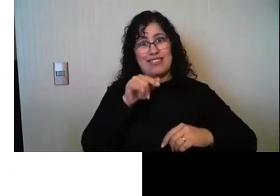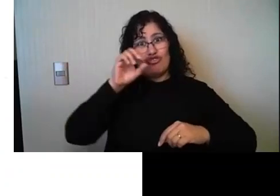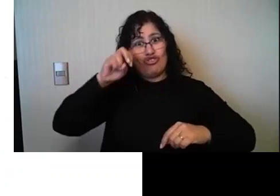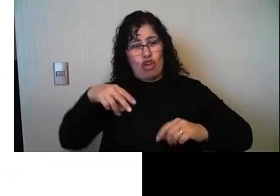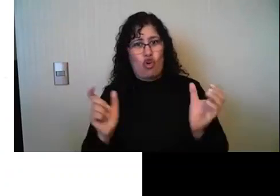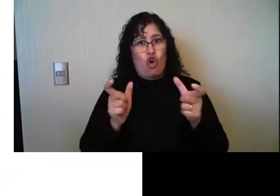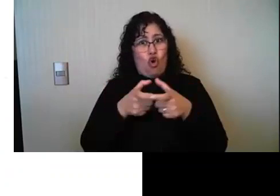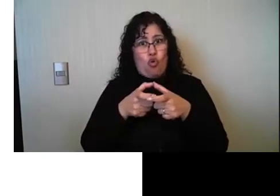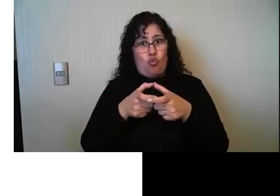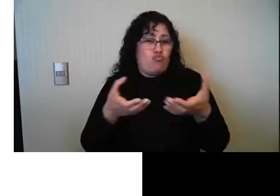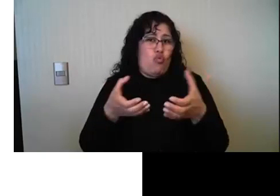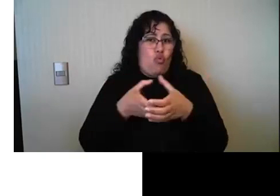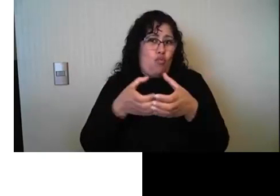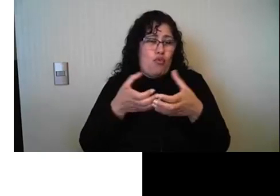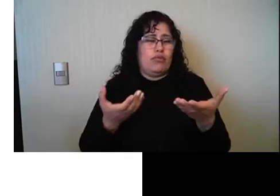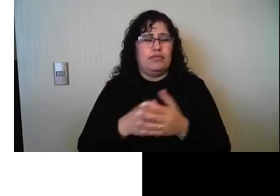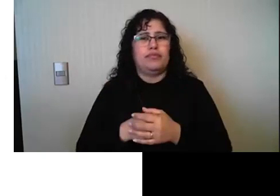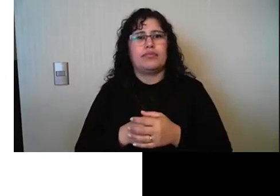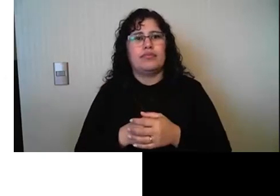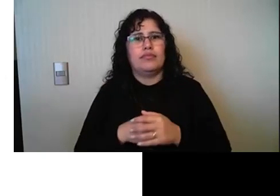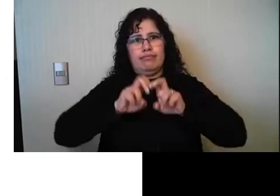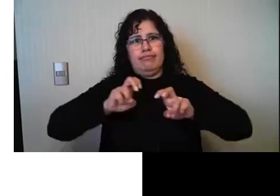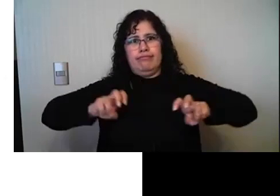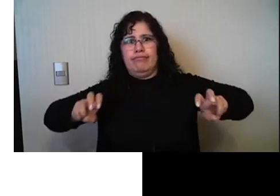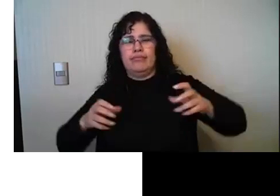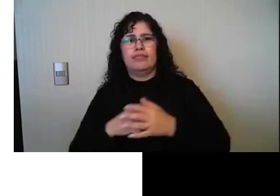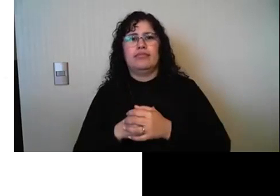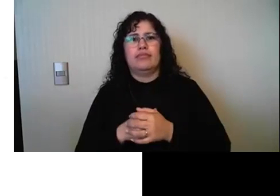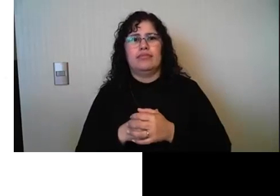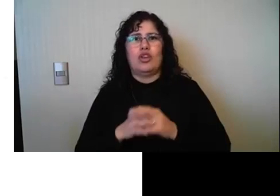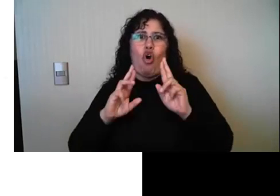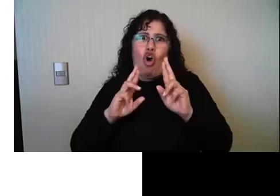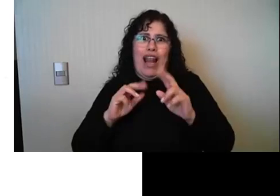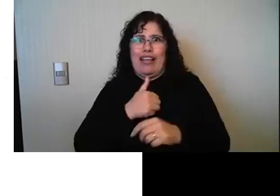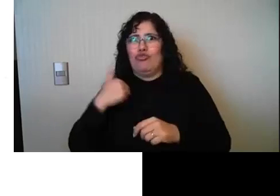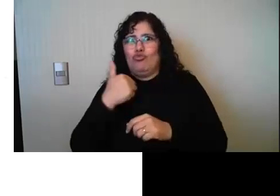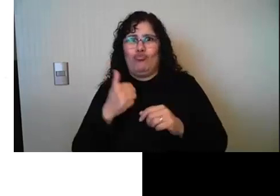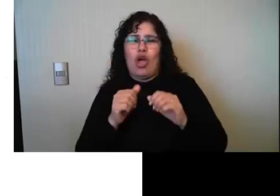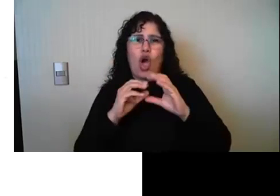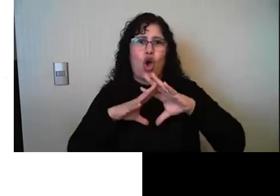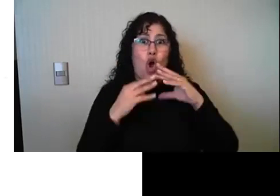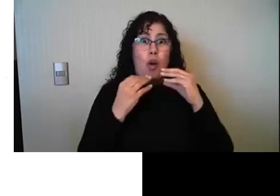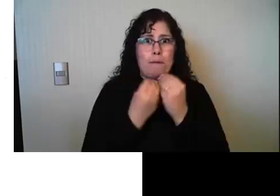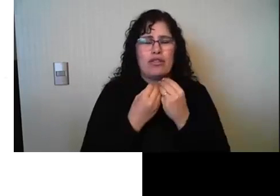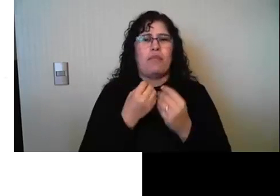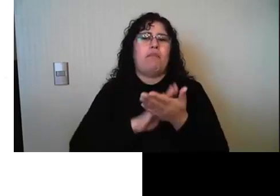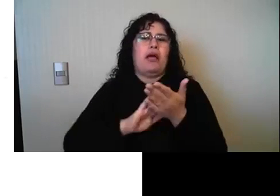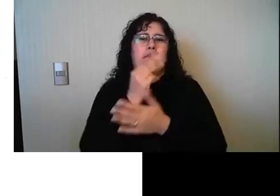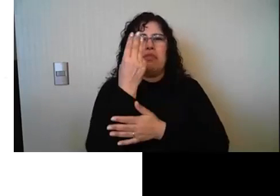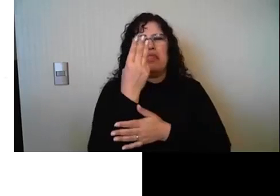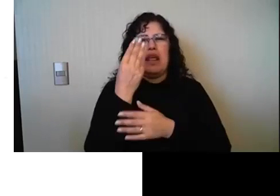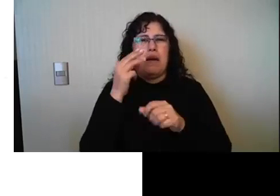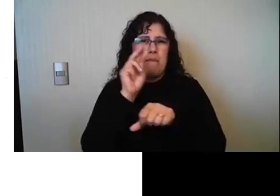o consultas vía escrita. Esperamos que estén todos la comisión completa, es decir, 3 profesores, uno del área de